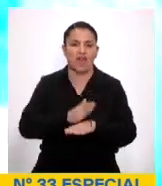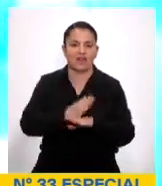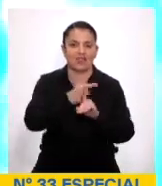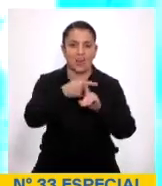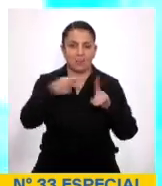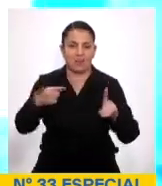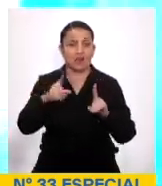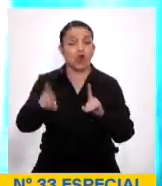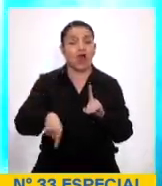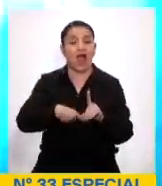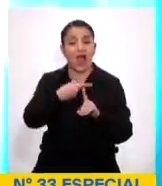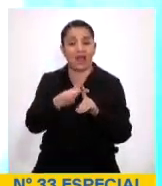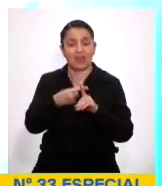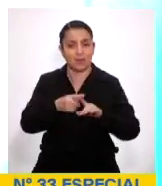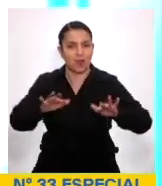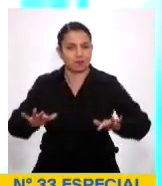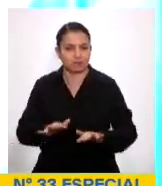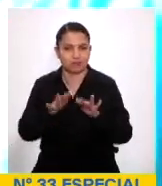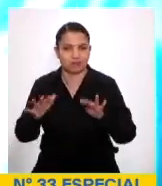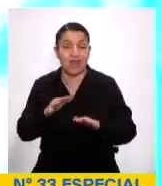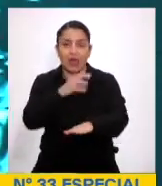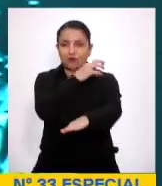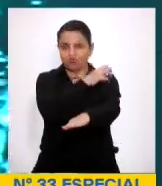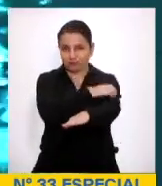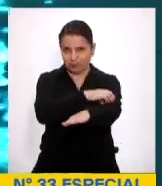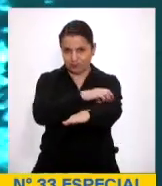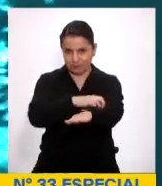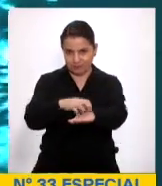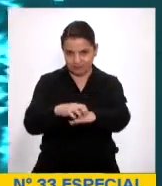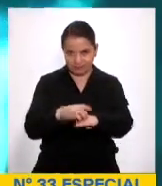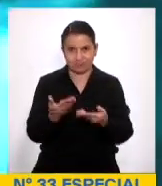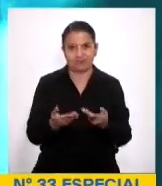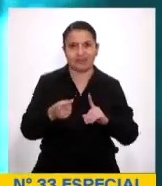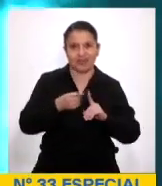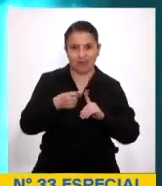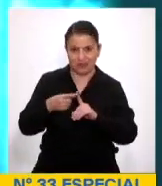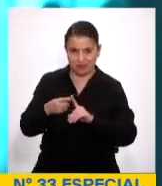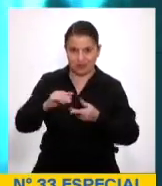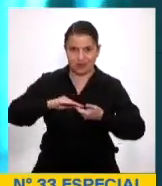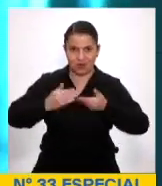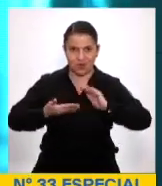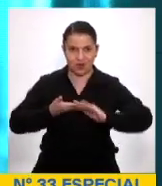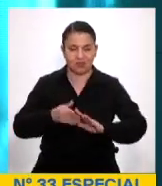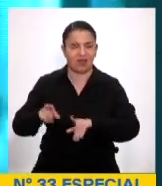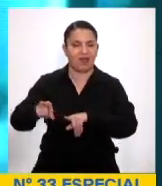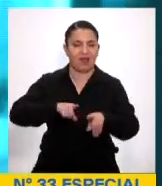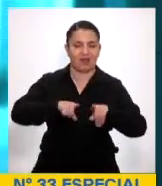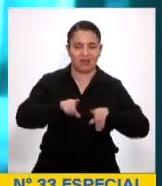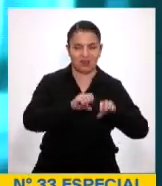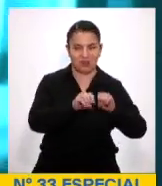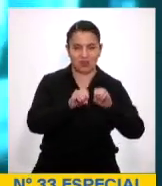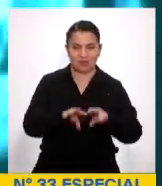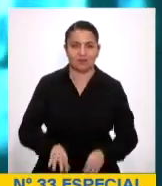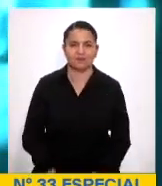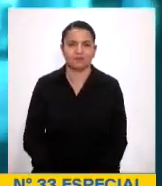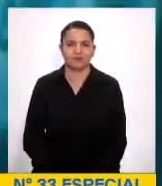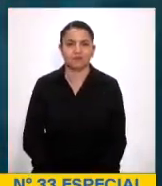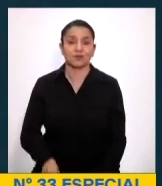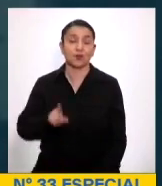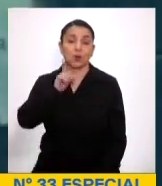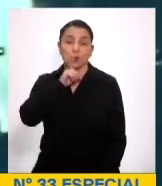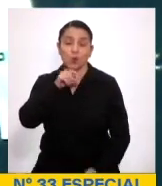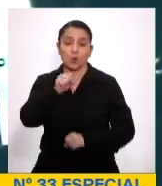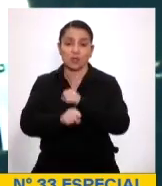además de impulsar la descentralización y la participación de la comunidad en la gestión educativa la últimas décadas